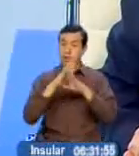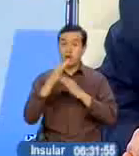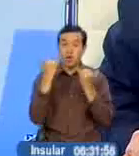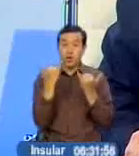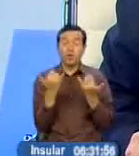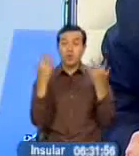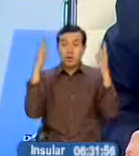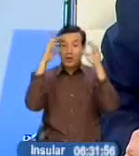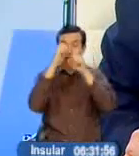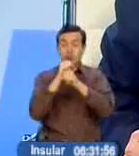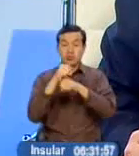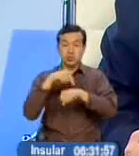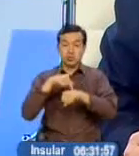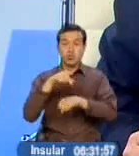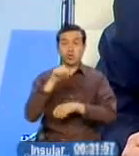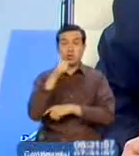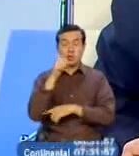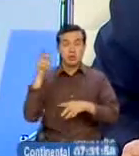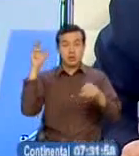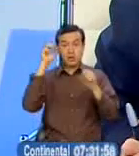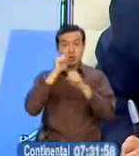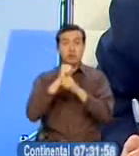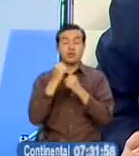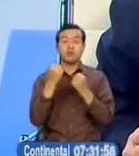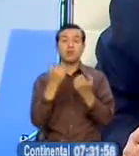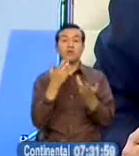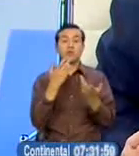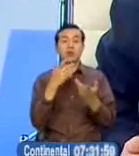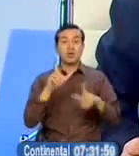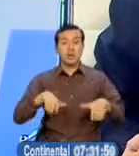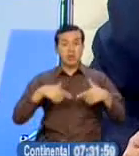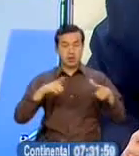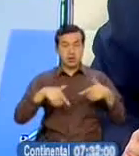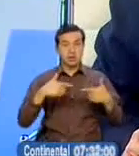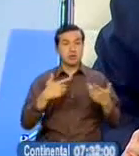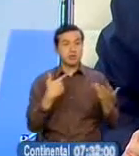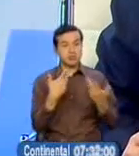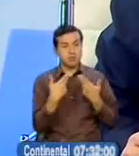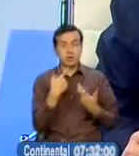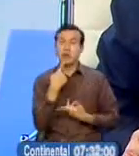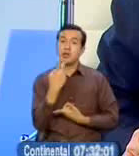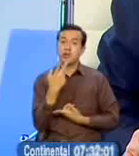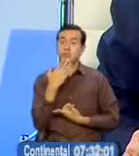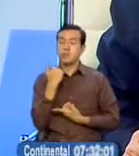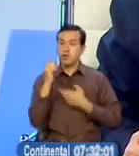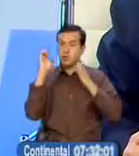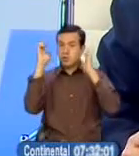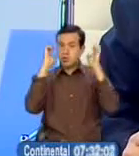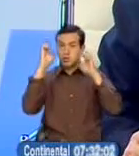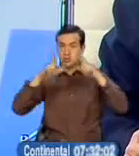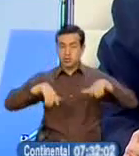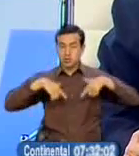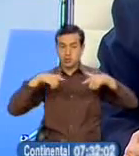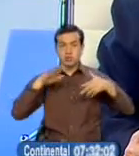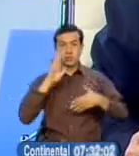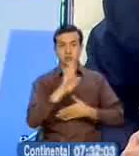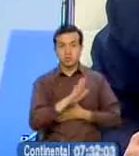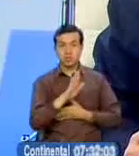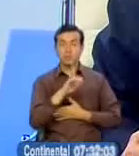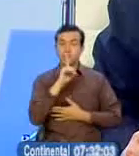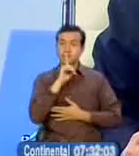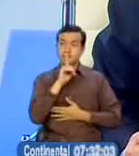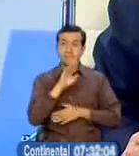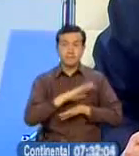de hoy en la noche a partir de las 22 horas. Estaremos con Lenín Moreno. Se dice que la mejor estrategia de Lenín Moreno fue no